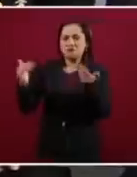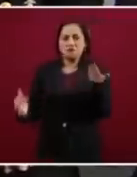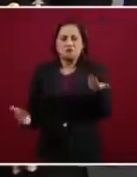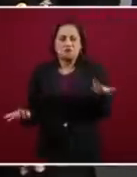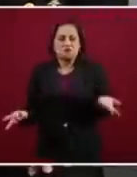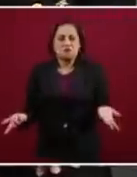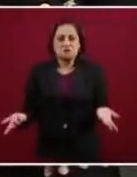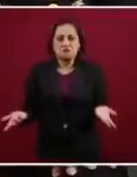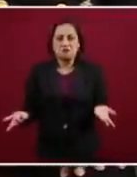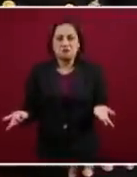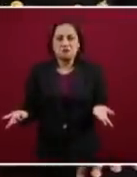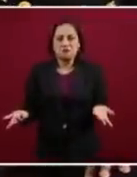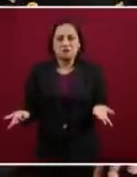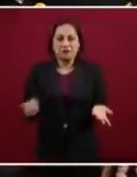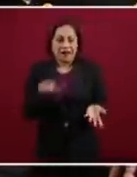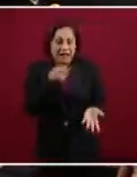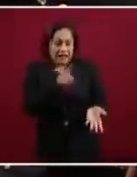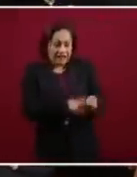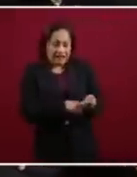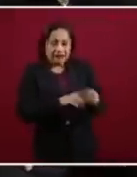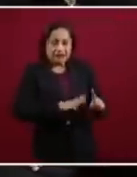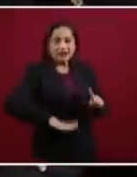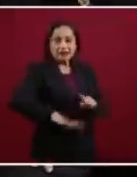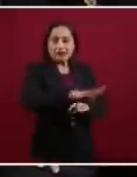casi un millón y medio de maestros